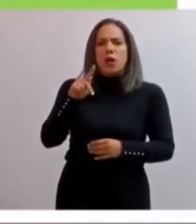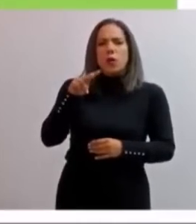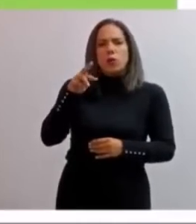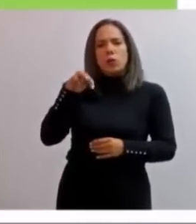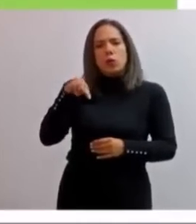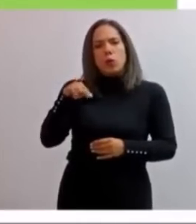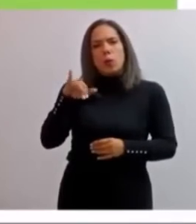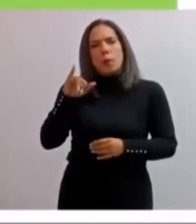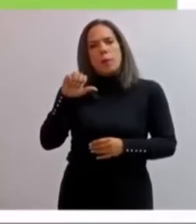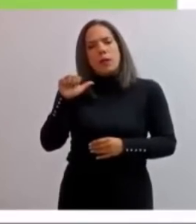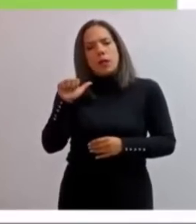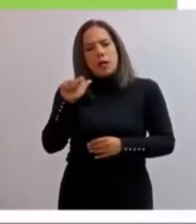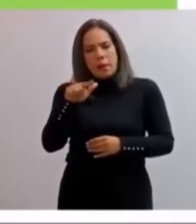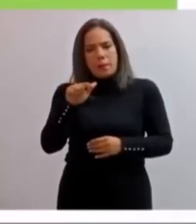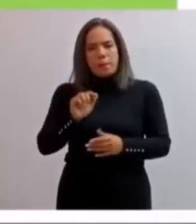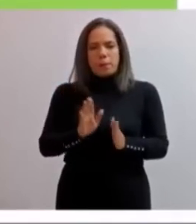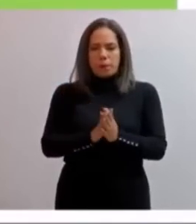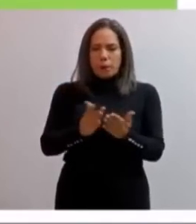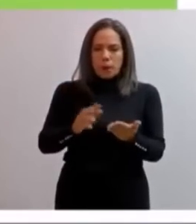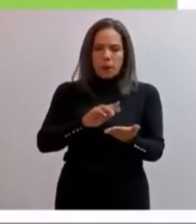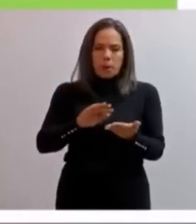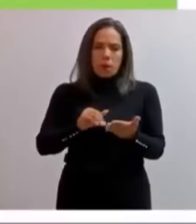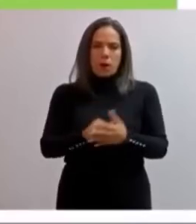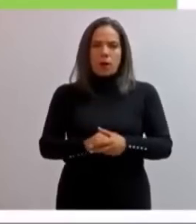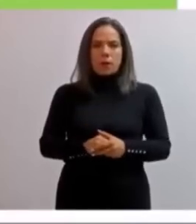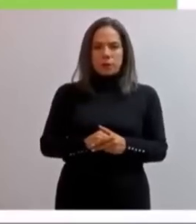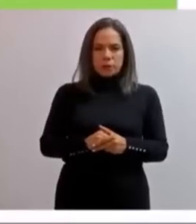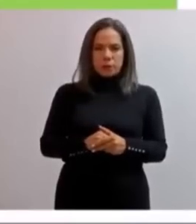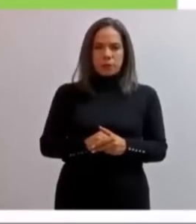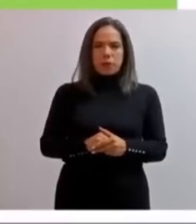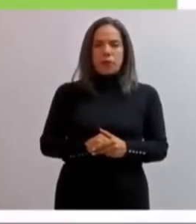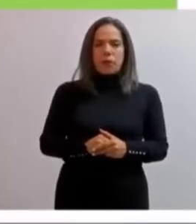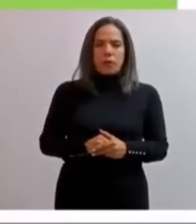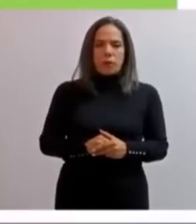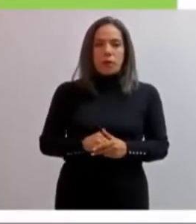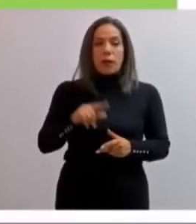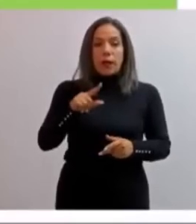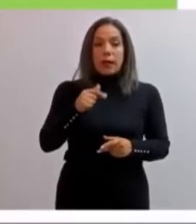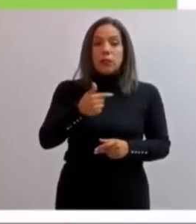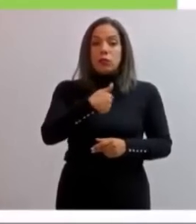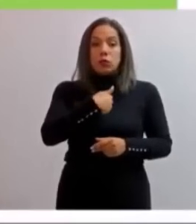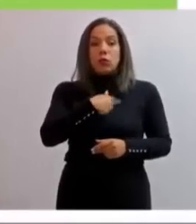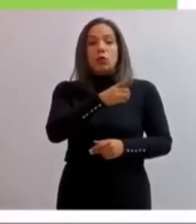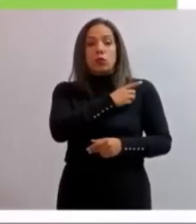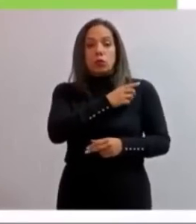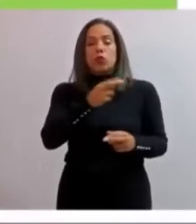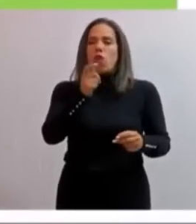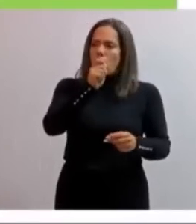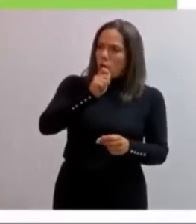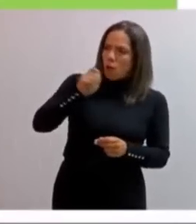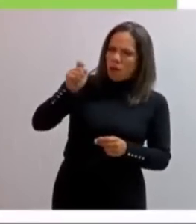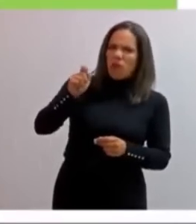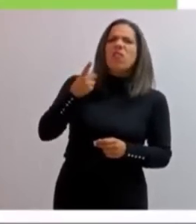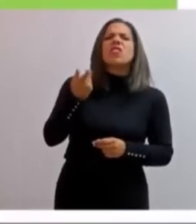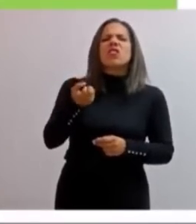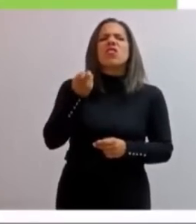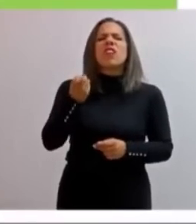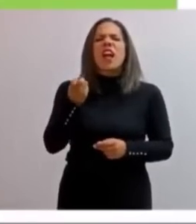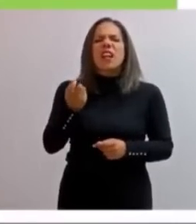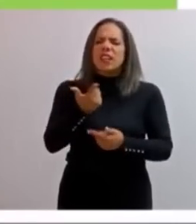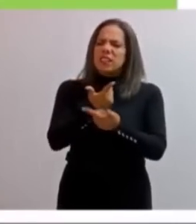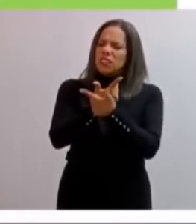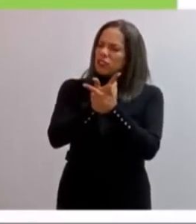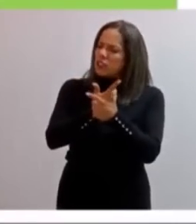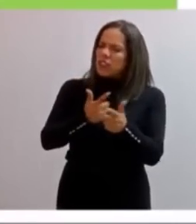la página 28. Dice, la autonomía profesional del magisterio representa la libertad que